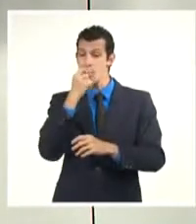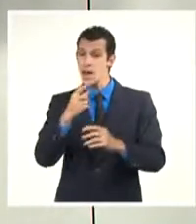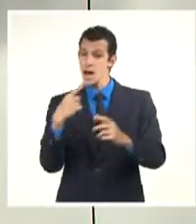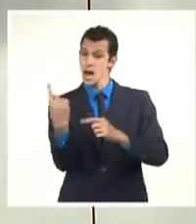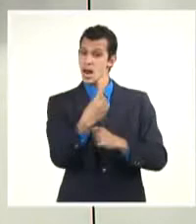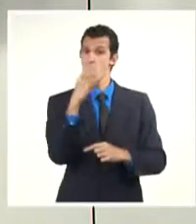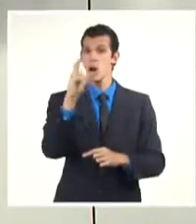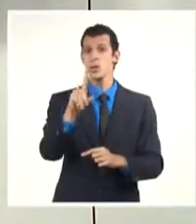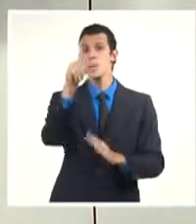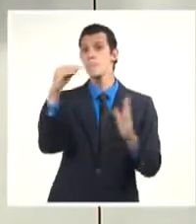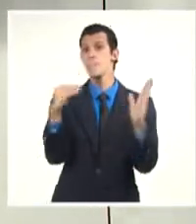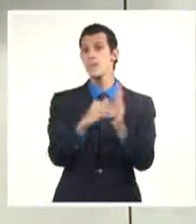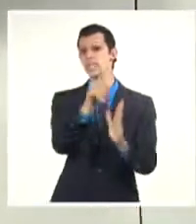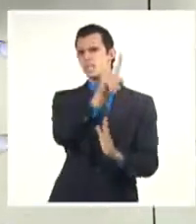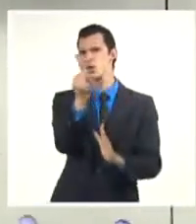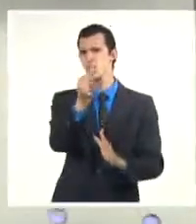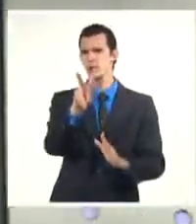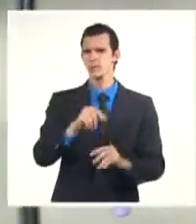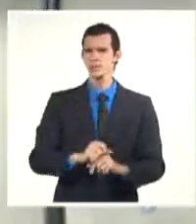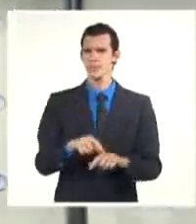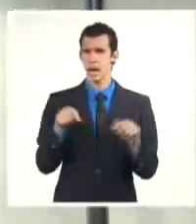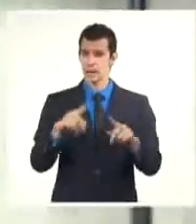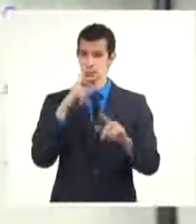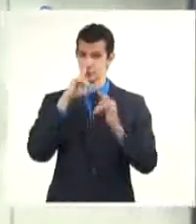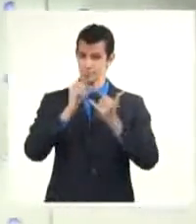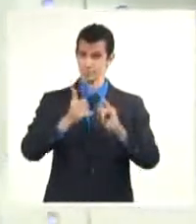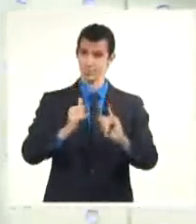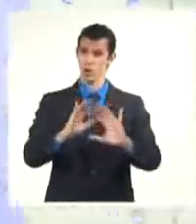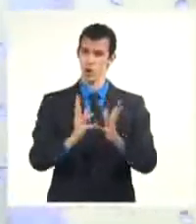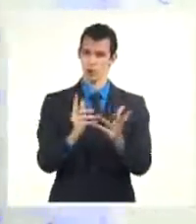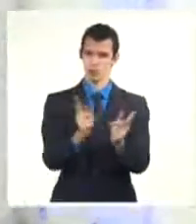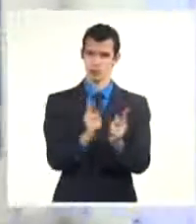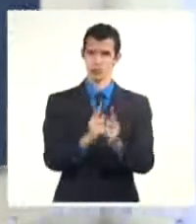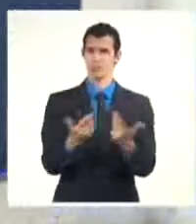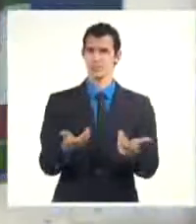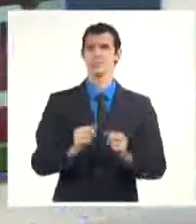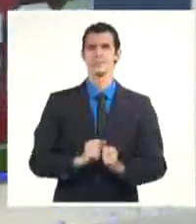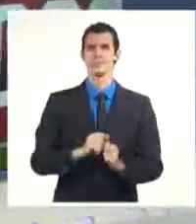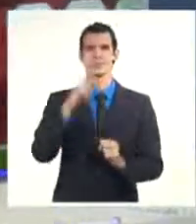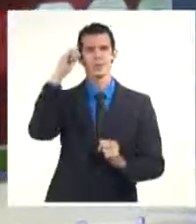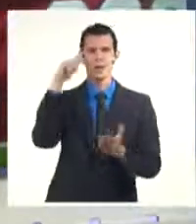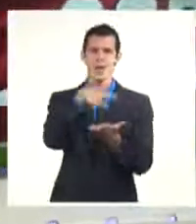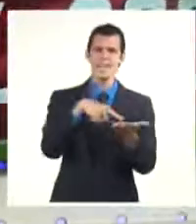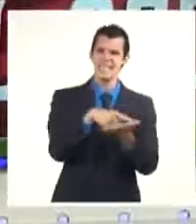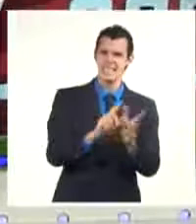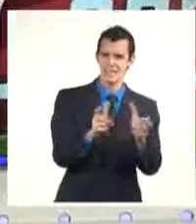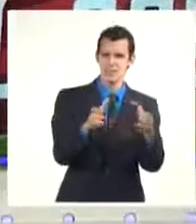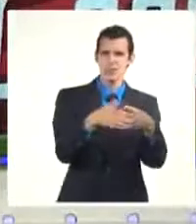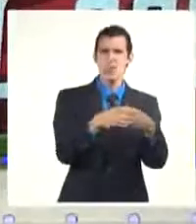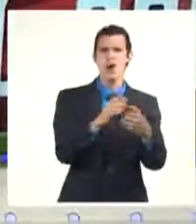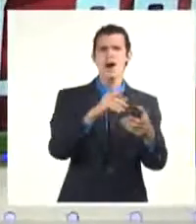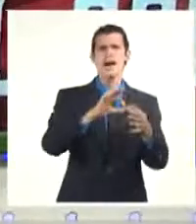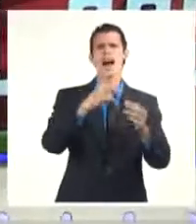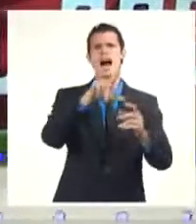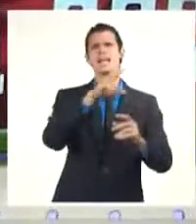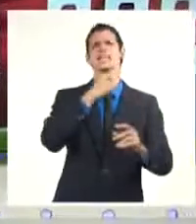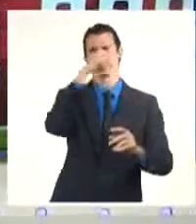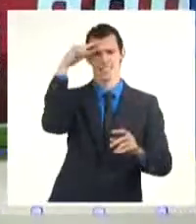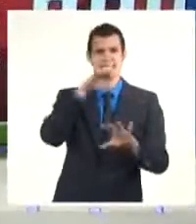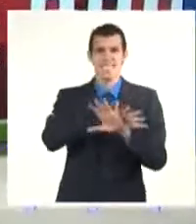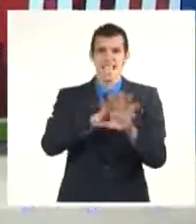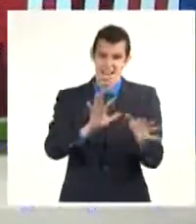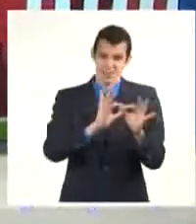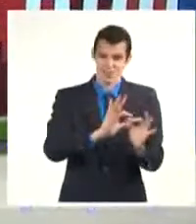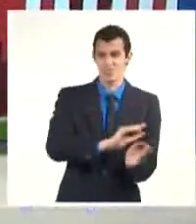de 10 años. En otras noticias, Gales, clasificado número 30 al Mundial de Fútbol al vencer a